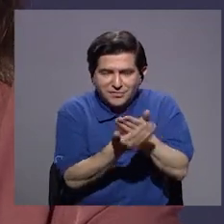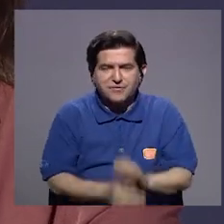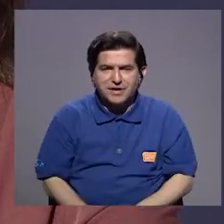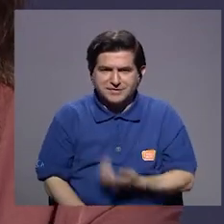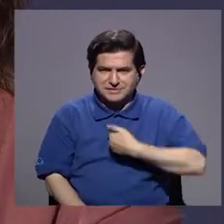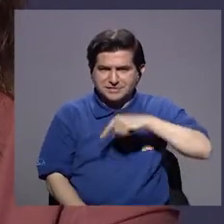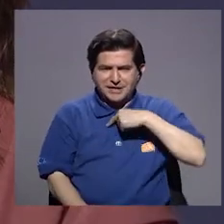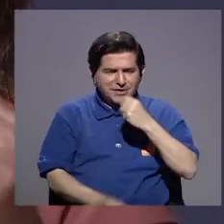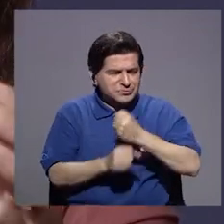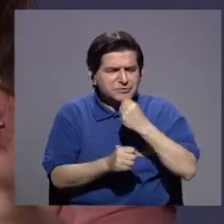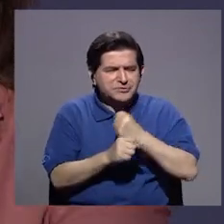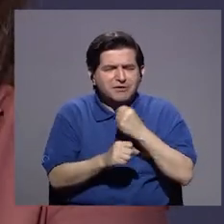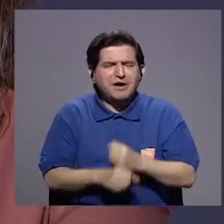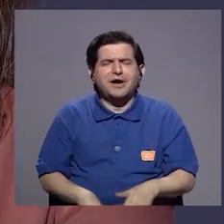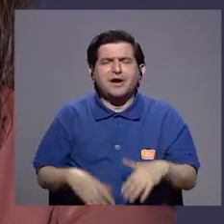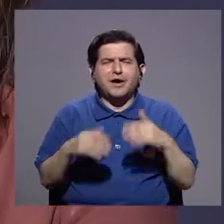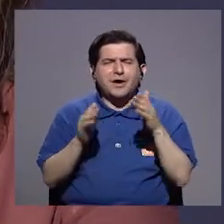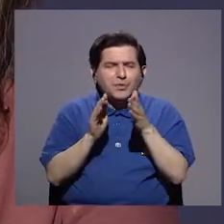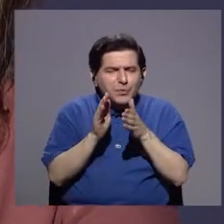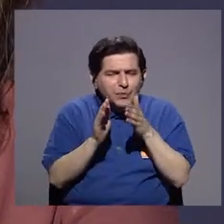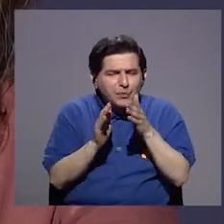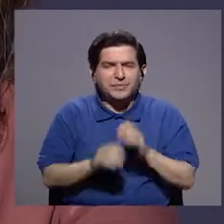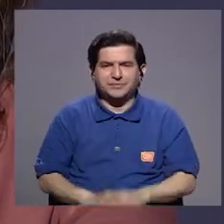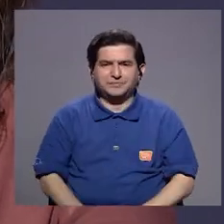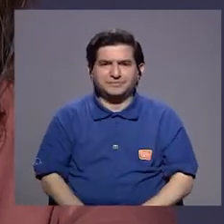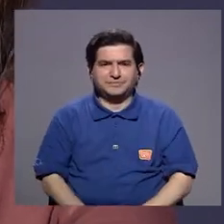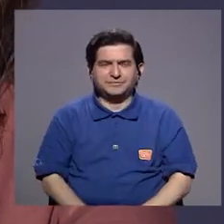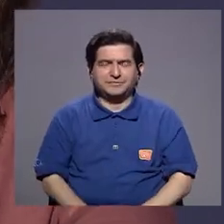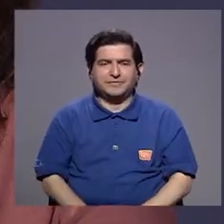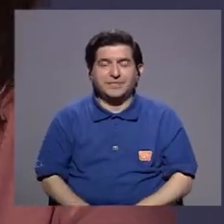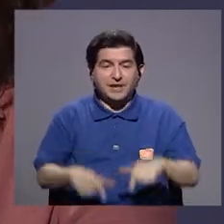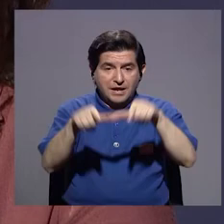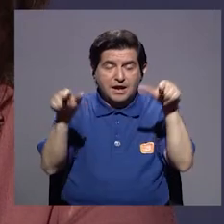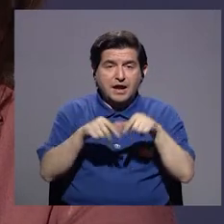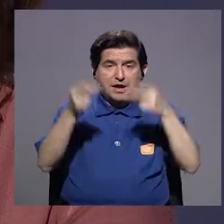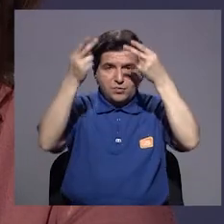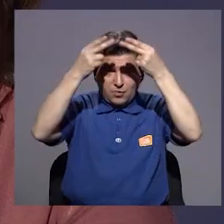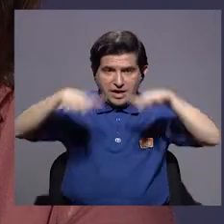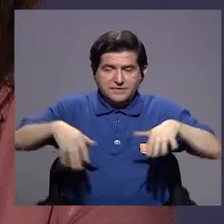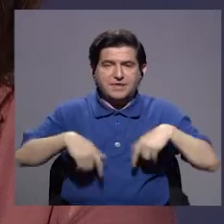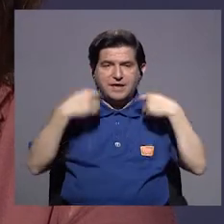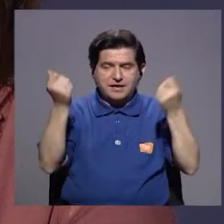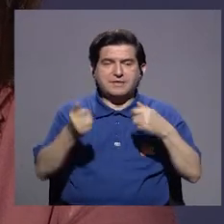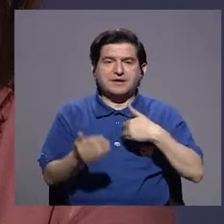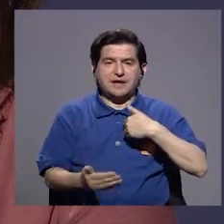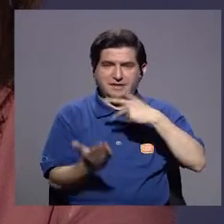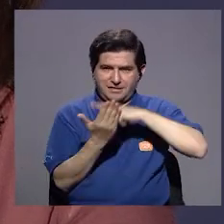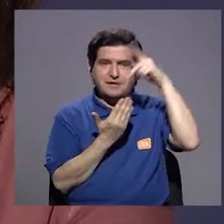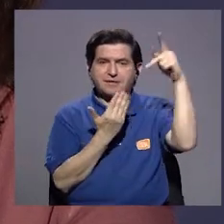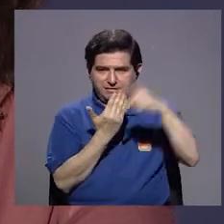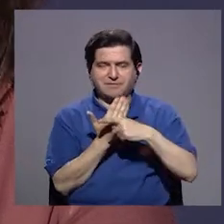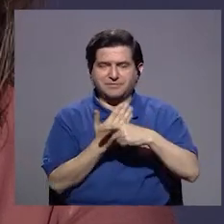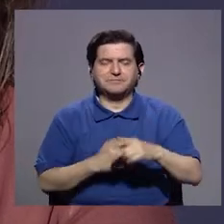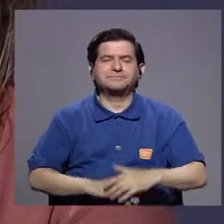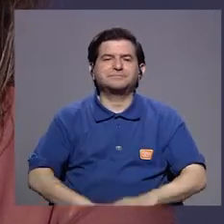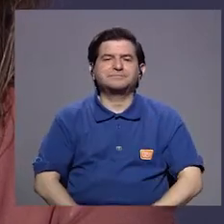tan cuidadosamente trabajada y buscada. El sitio web del festival tiene toda la